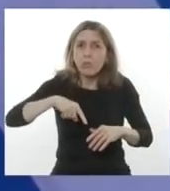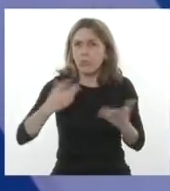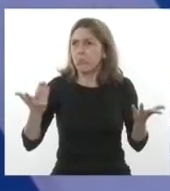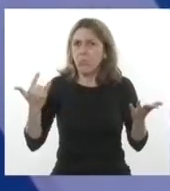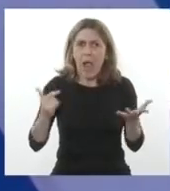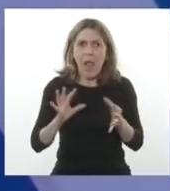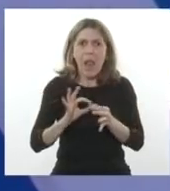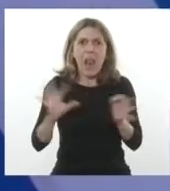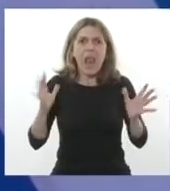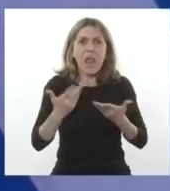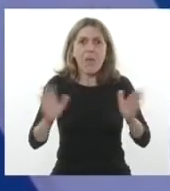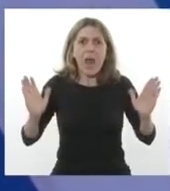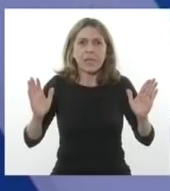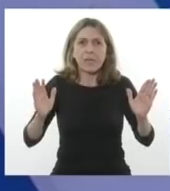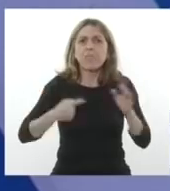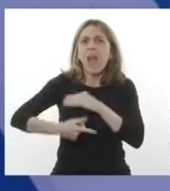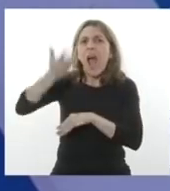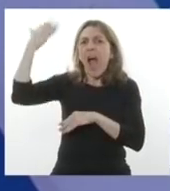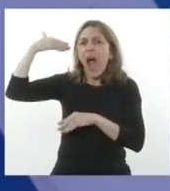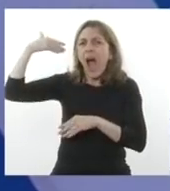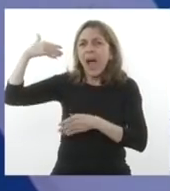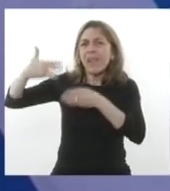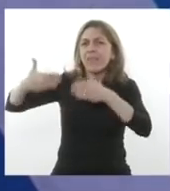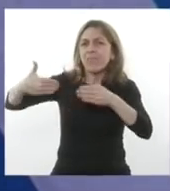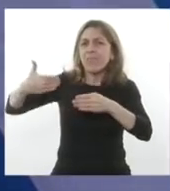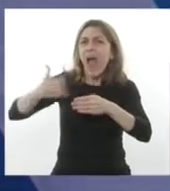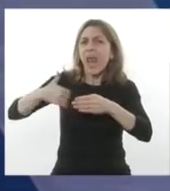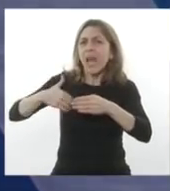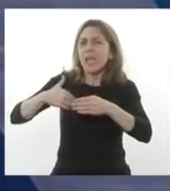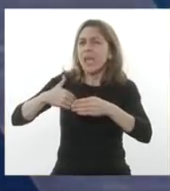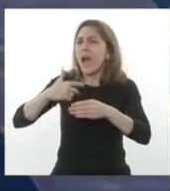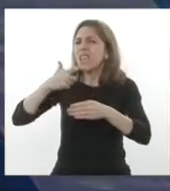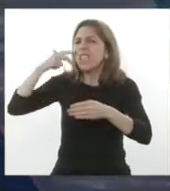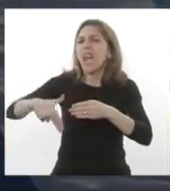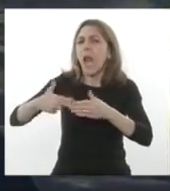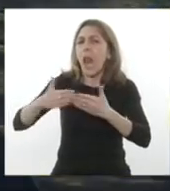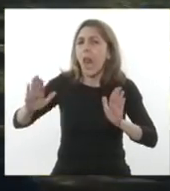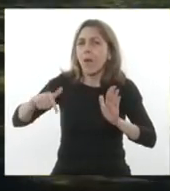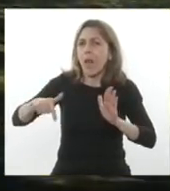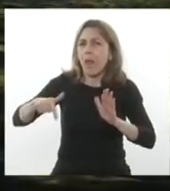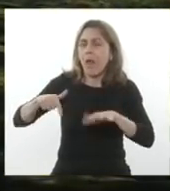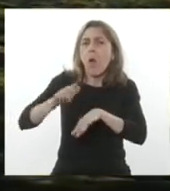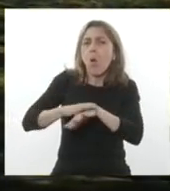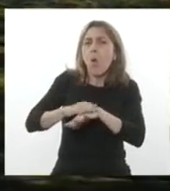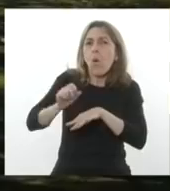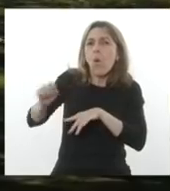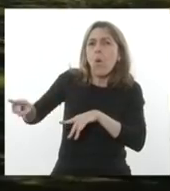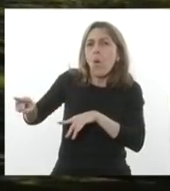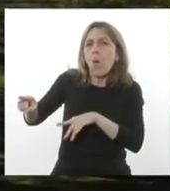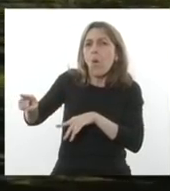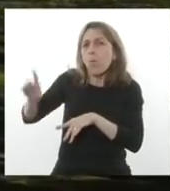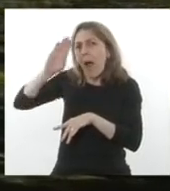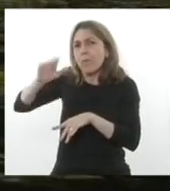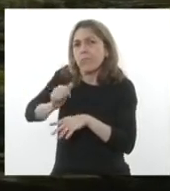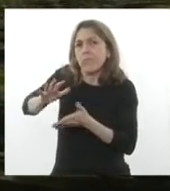libertad. Hubo un tiempo en que la Argentina no tuvo esa libertad, que estuvo al mando de gobiernos que no elegía la gente y que,